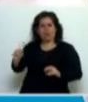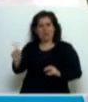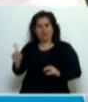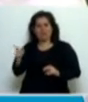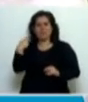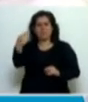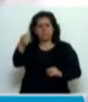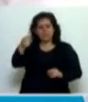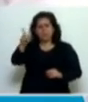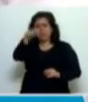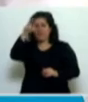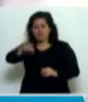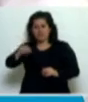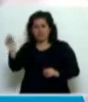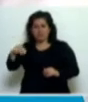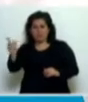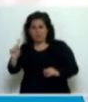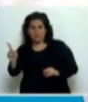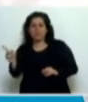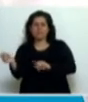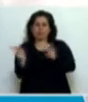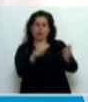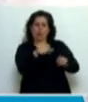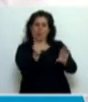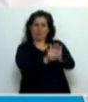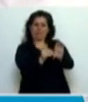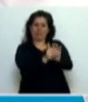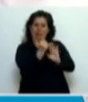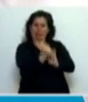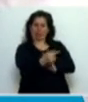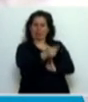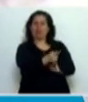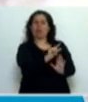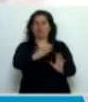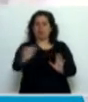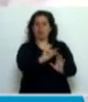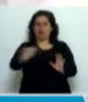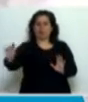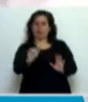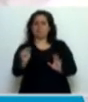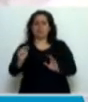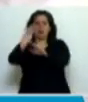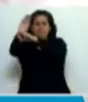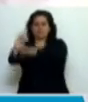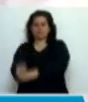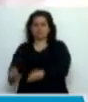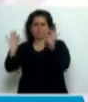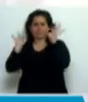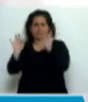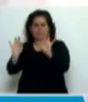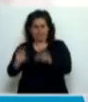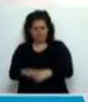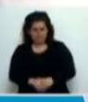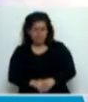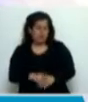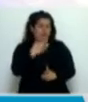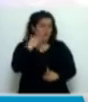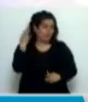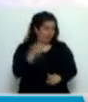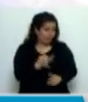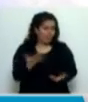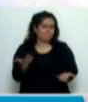pensiones nacionales, con este fondo de garantía se pudieran cubrir todas estas necesidades. La verdad es